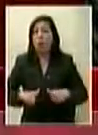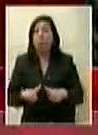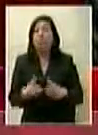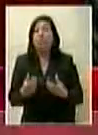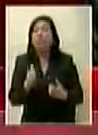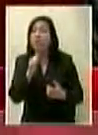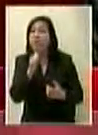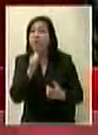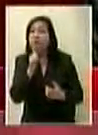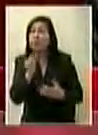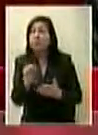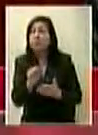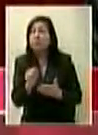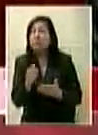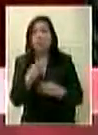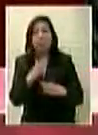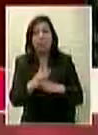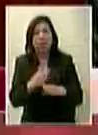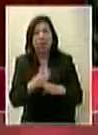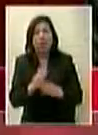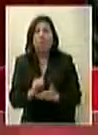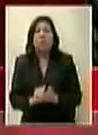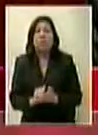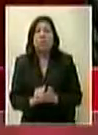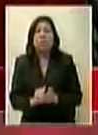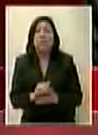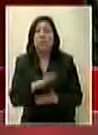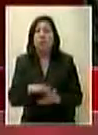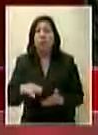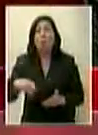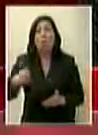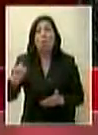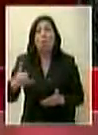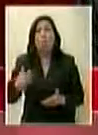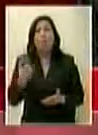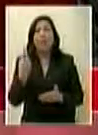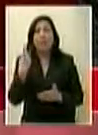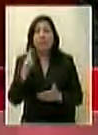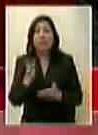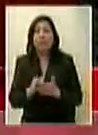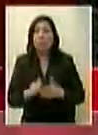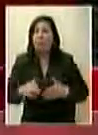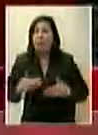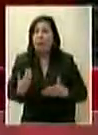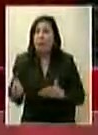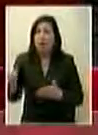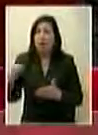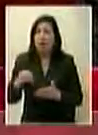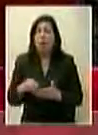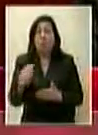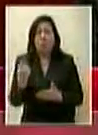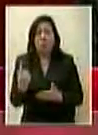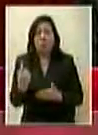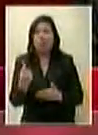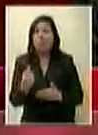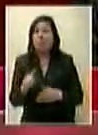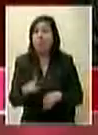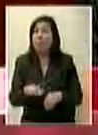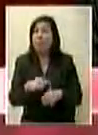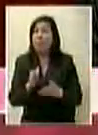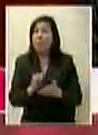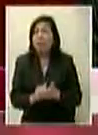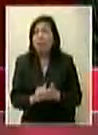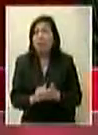aún carecen de un servicio de defensoría del niño y del adolescente para que puedan implementar uno, toda vez que